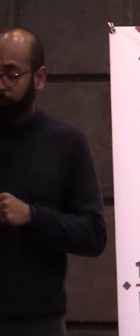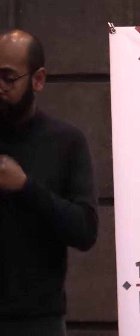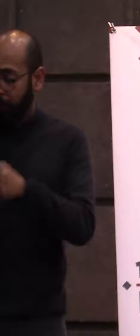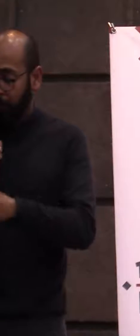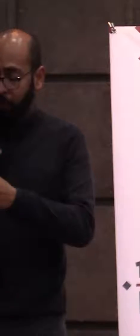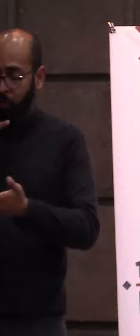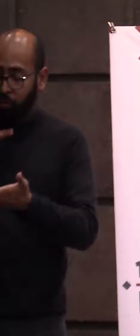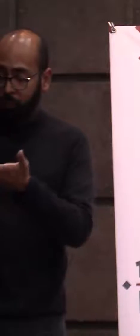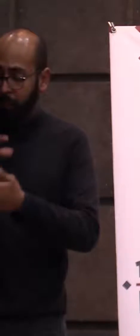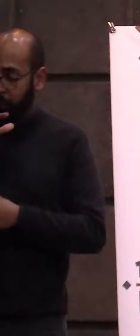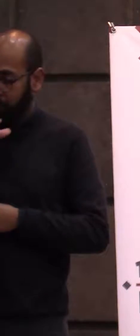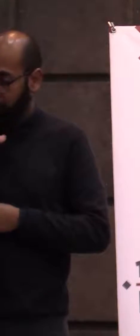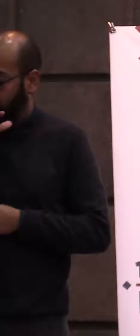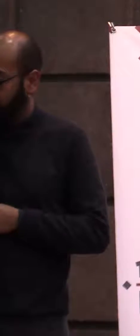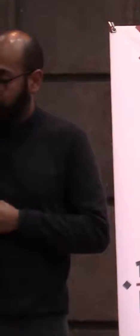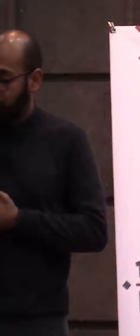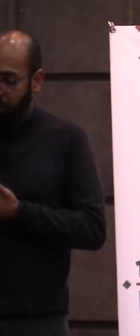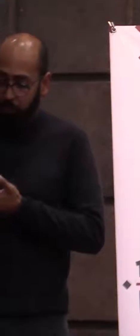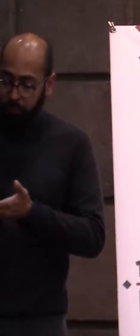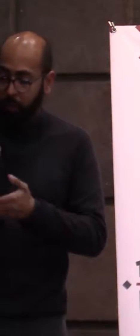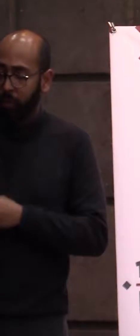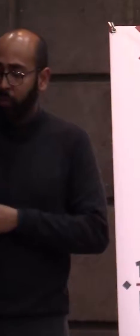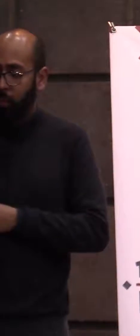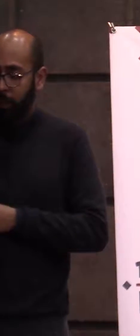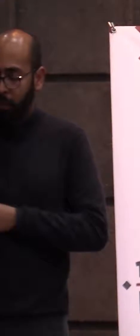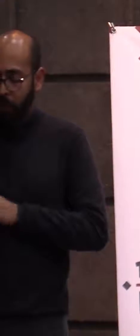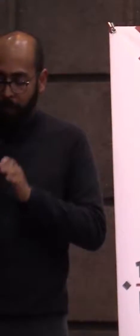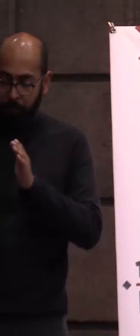2018 se aprobó un presupuesto de